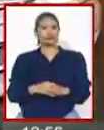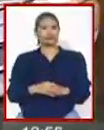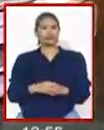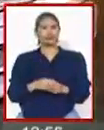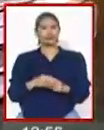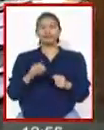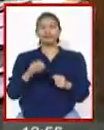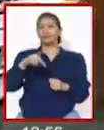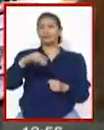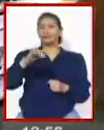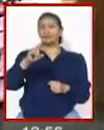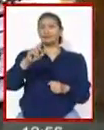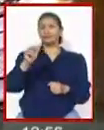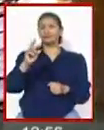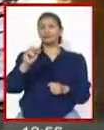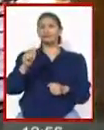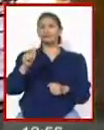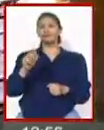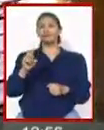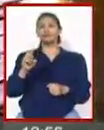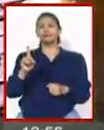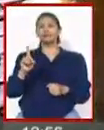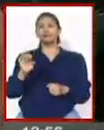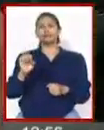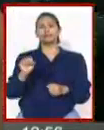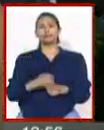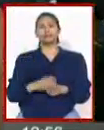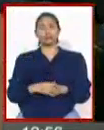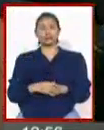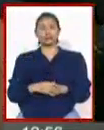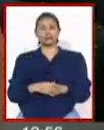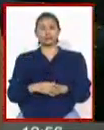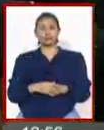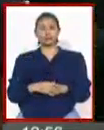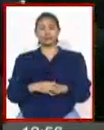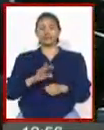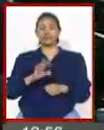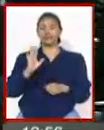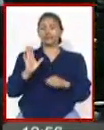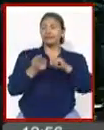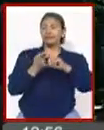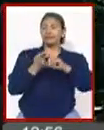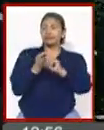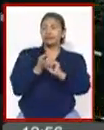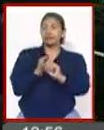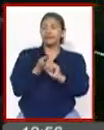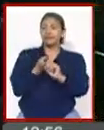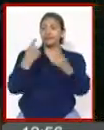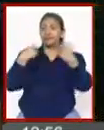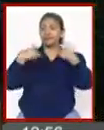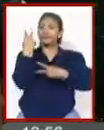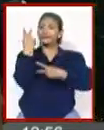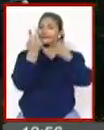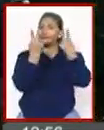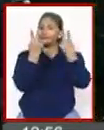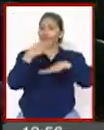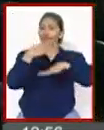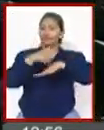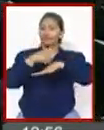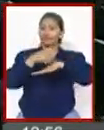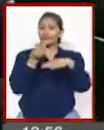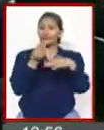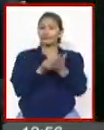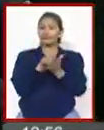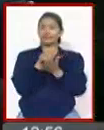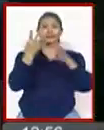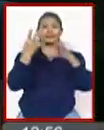el barrio Las Piedades, zona de La Pampa de la isla. Mi amigo, estuve ahí, fui a visitar y ahí ha ido a mandar comprar al